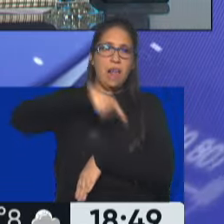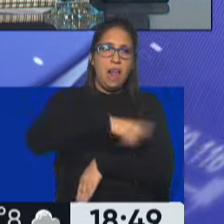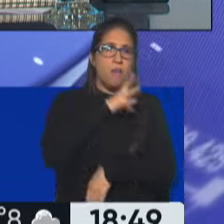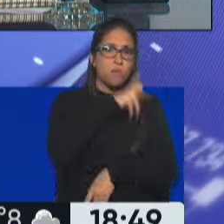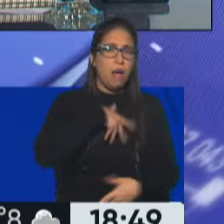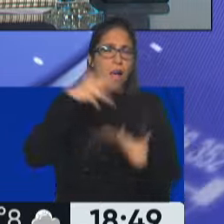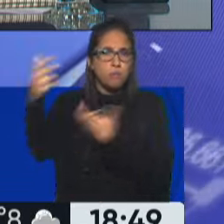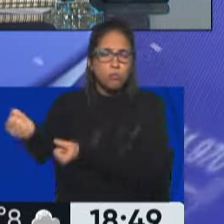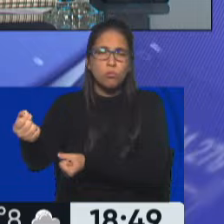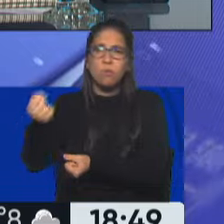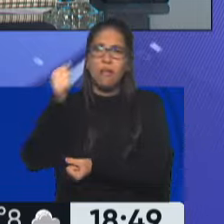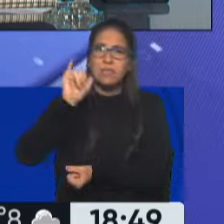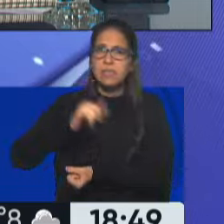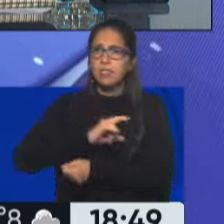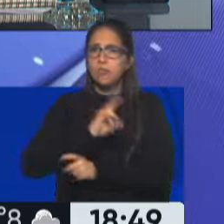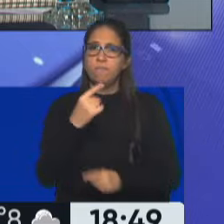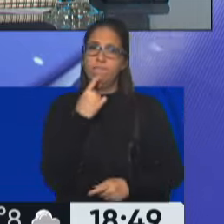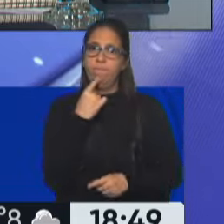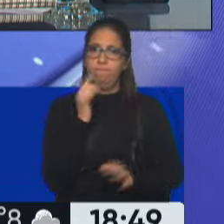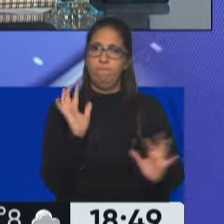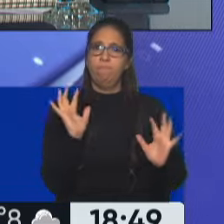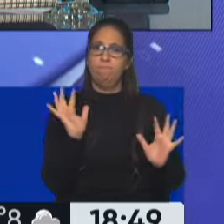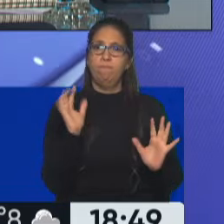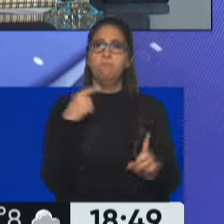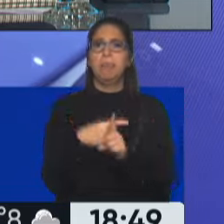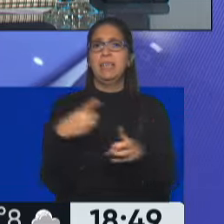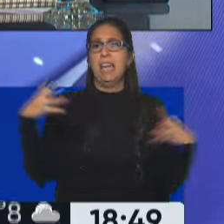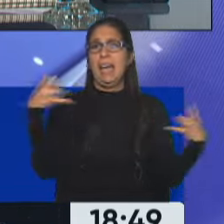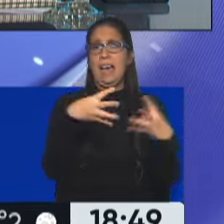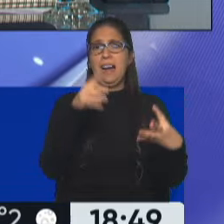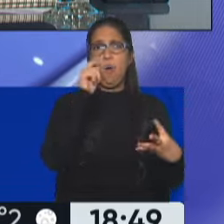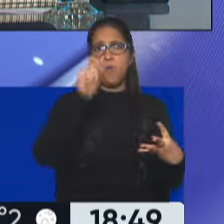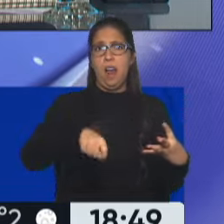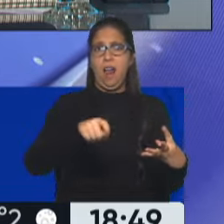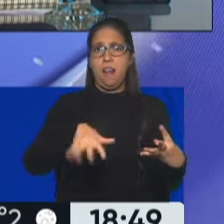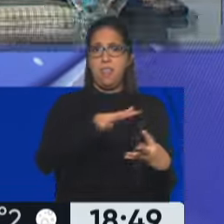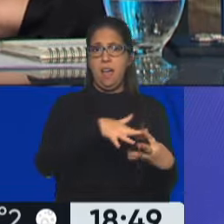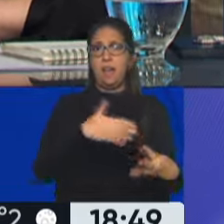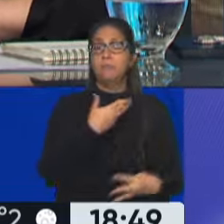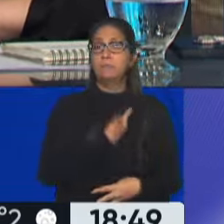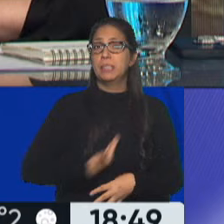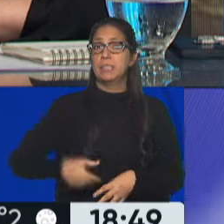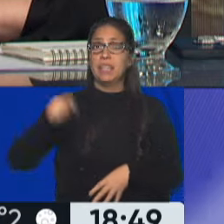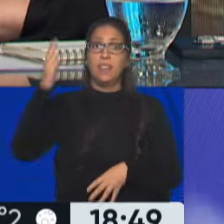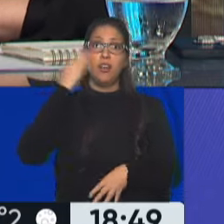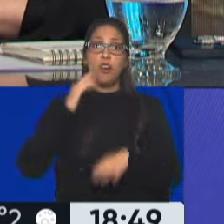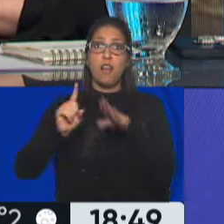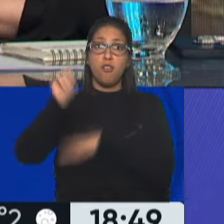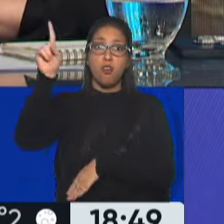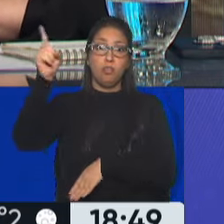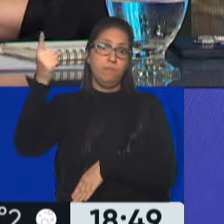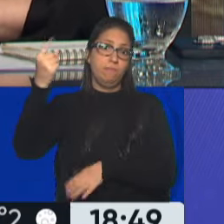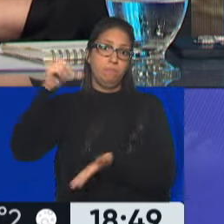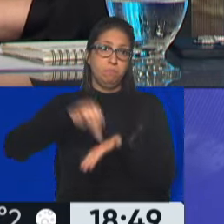fondo. Por supuesto, también esto se analiza en el contexto de la guerra en Ucrania. Recordemos que Kim Jong-un fue uno de los pocos países, de